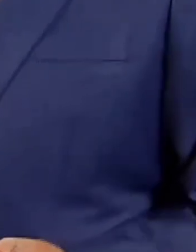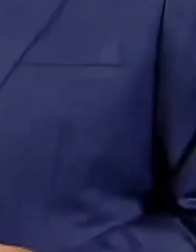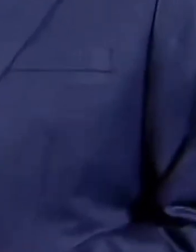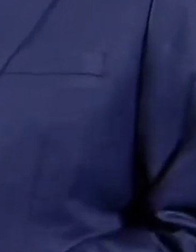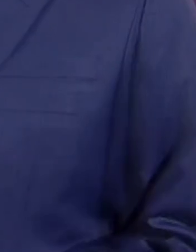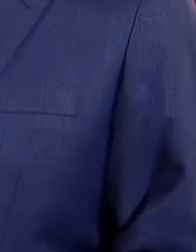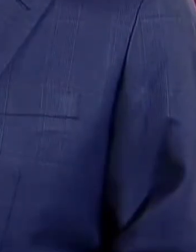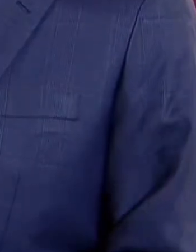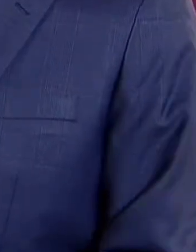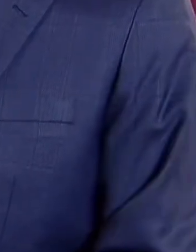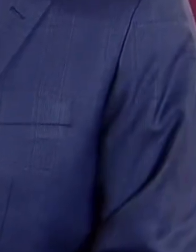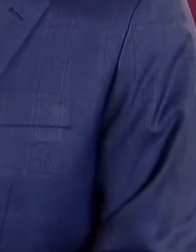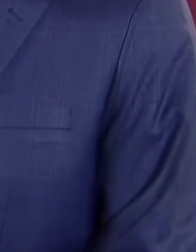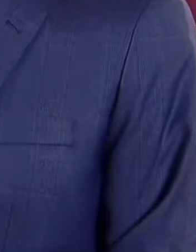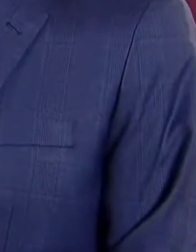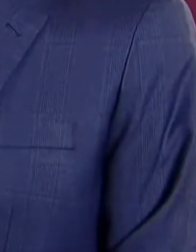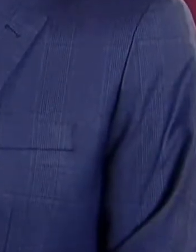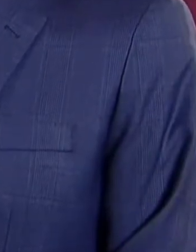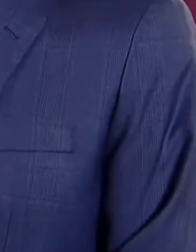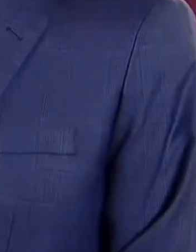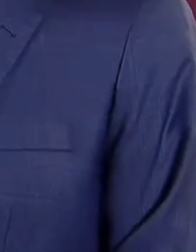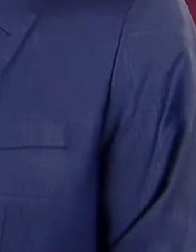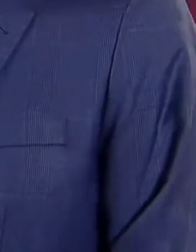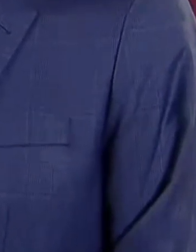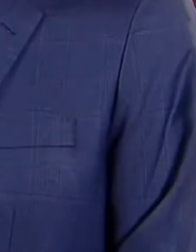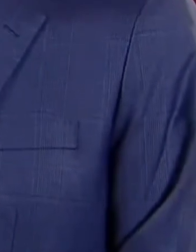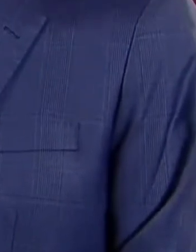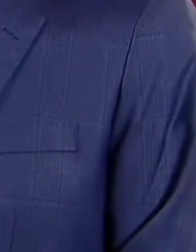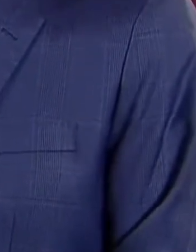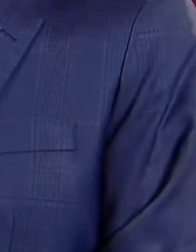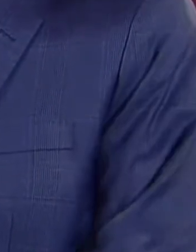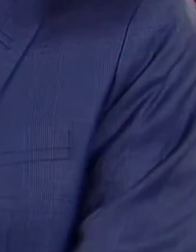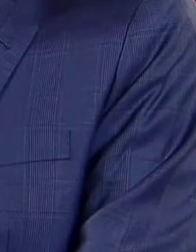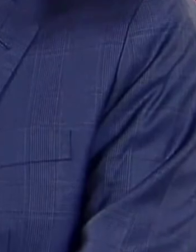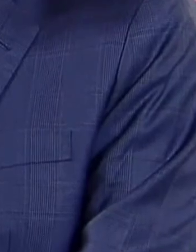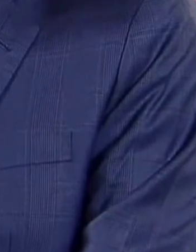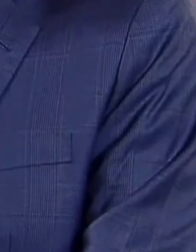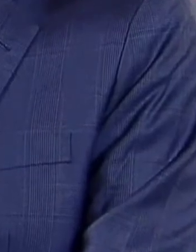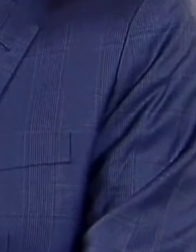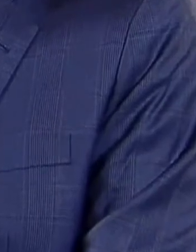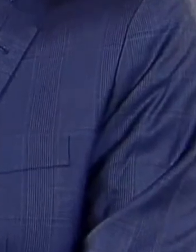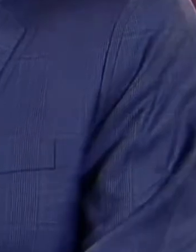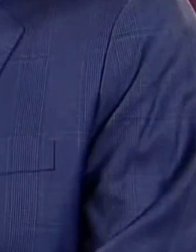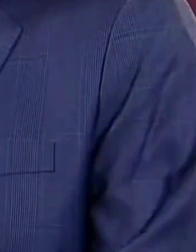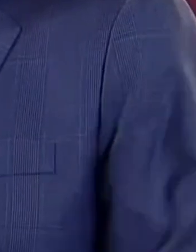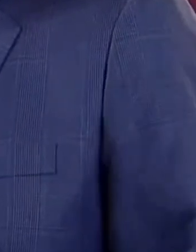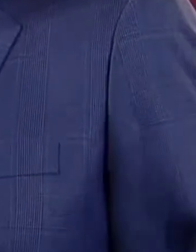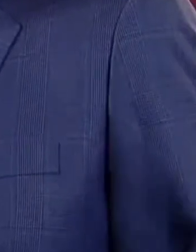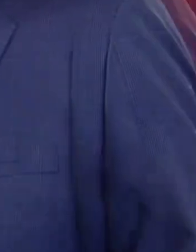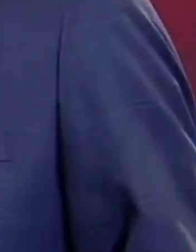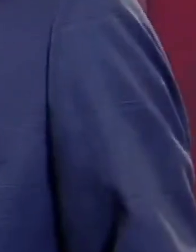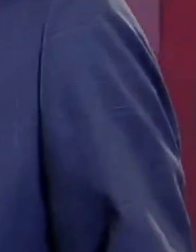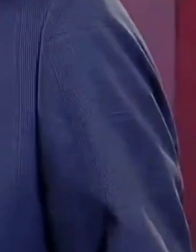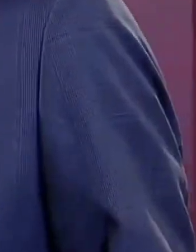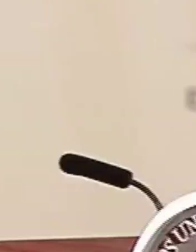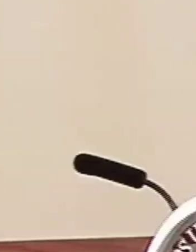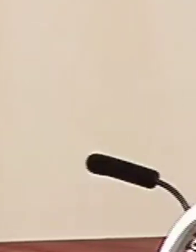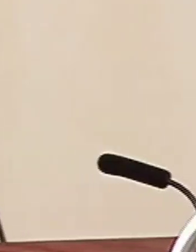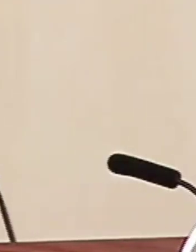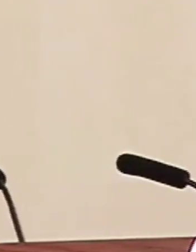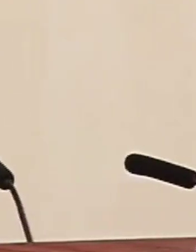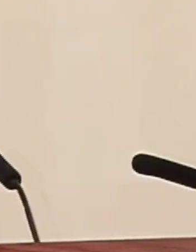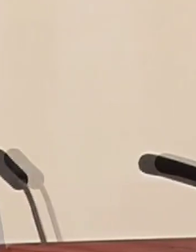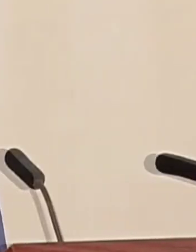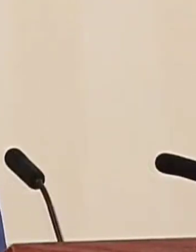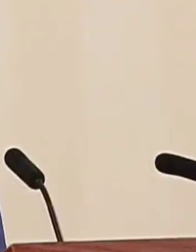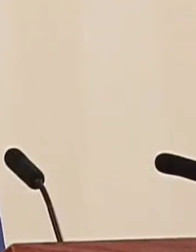Vamos a iniciar este día con una sección especial para